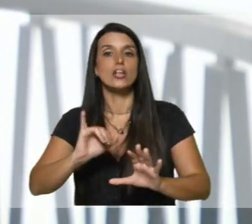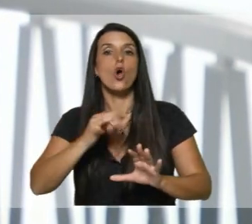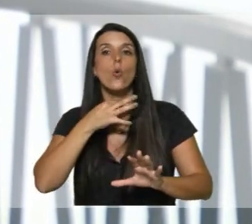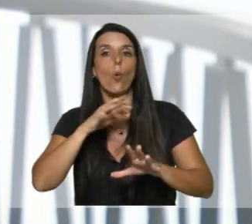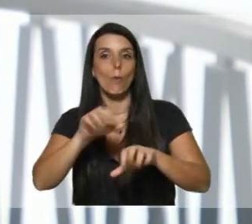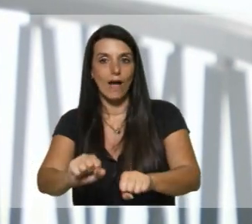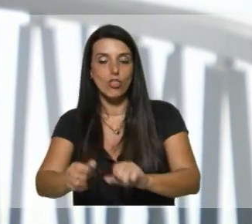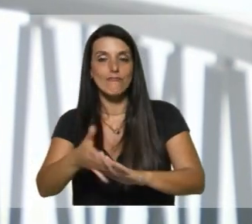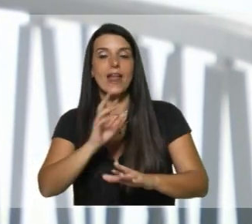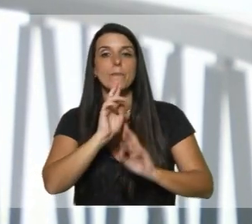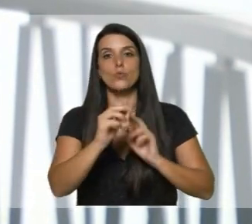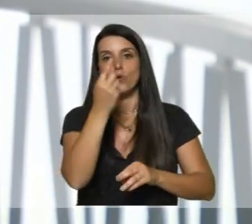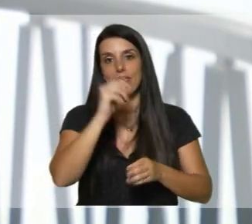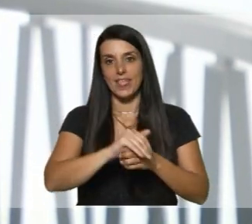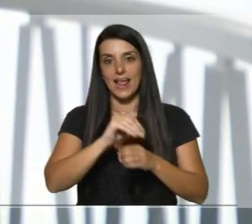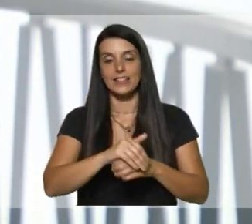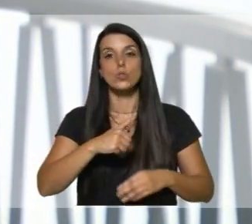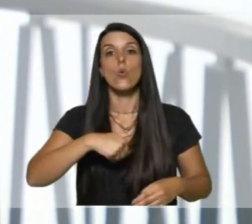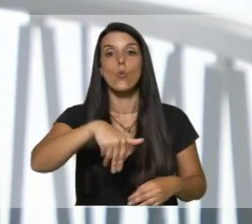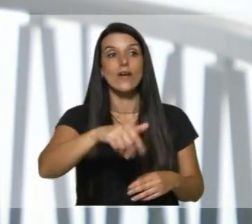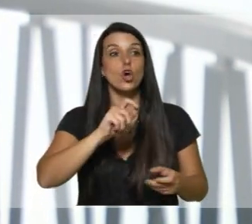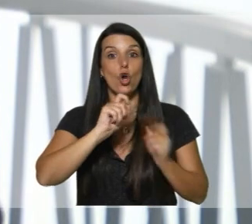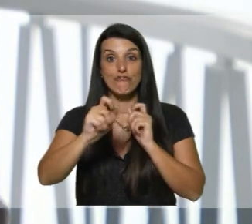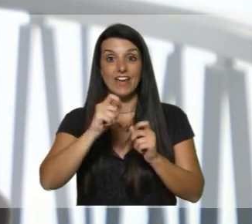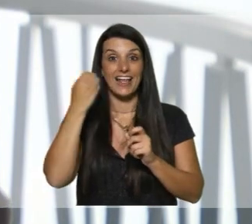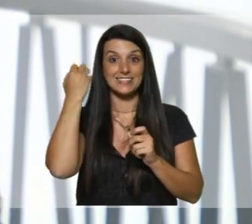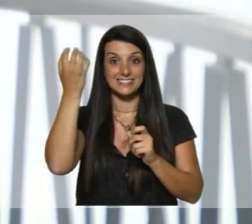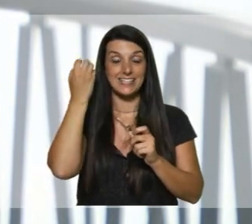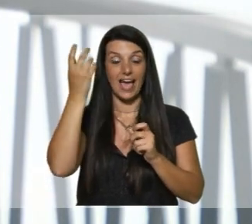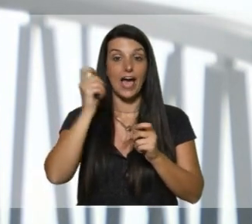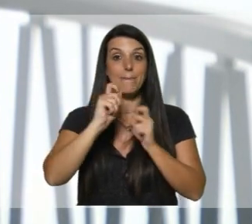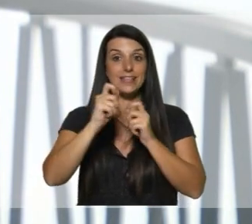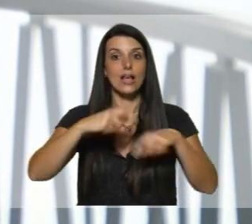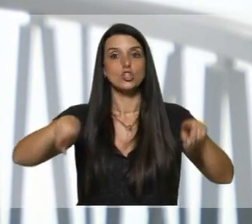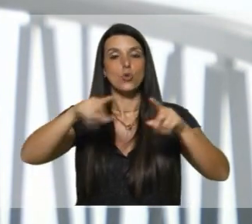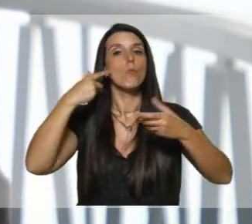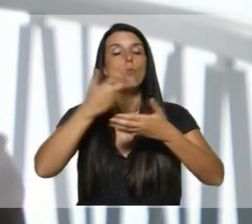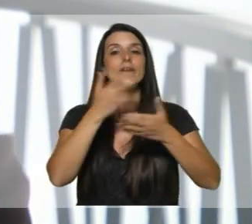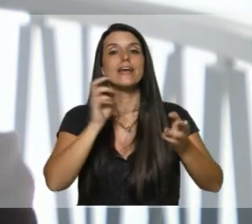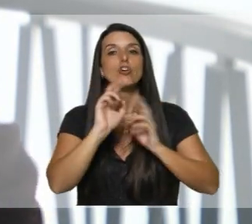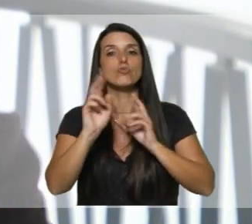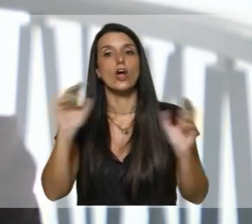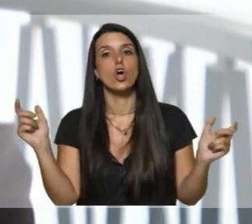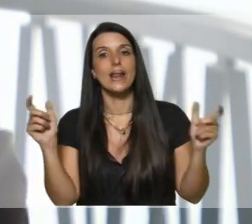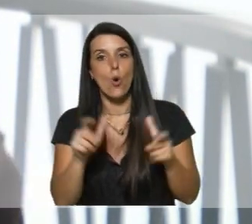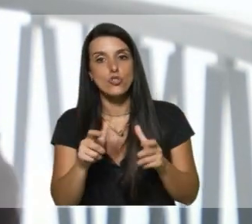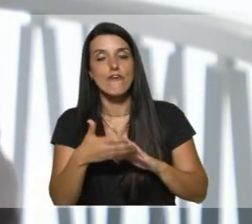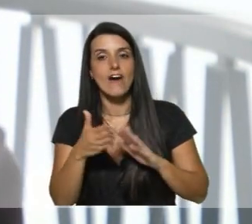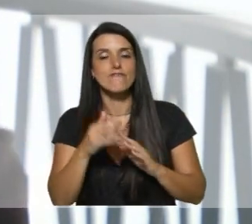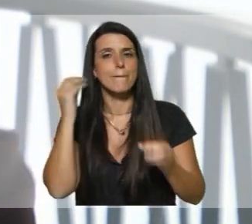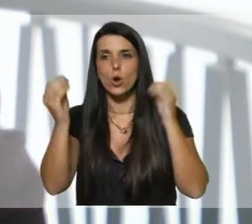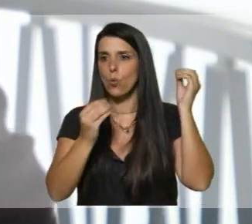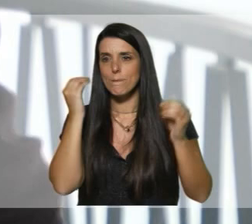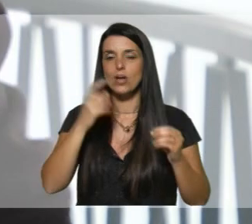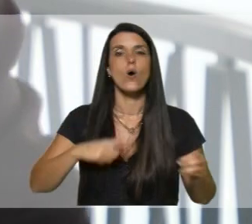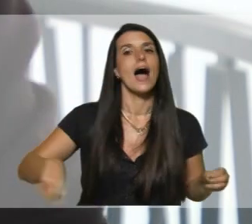será respondido a la 1 de la tarde, cuando en conferencia de prensa las autoridades den cuenta del resultado de esta reunión que mantiene